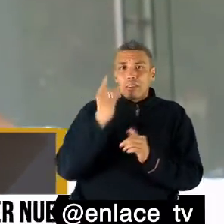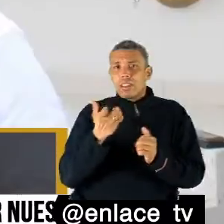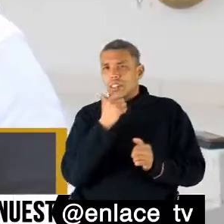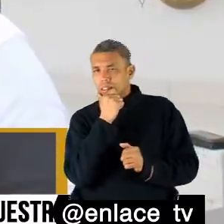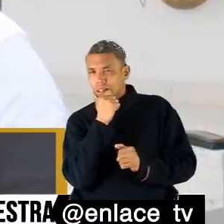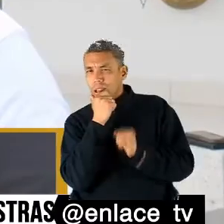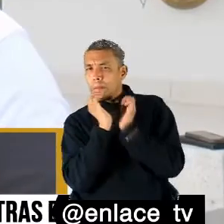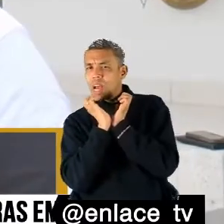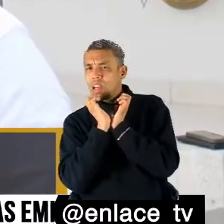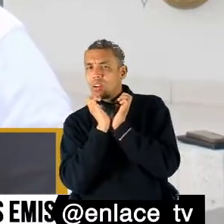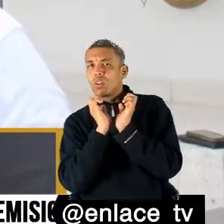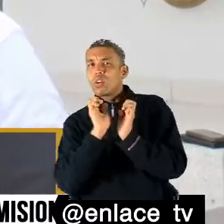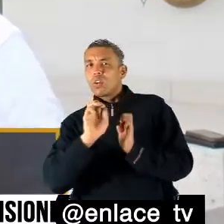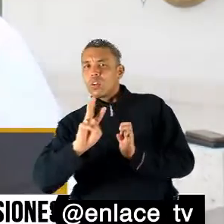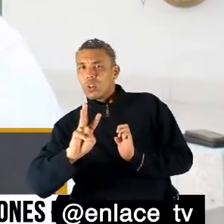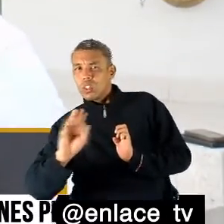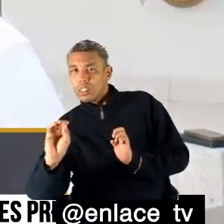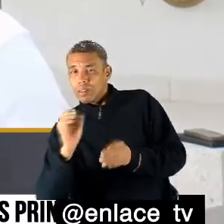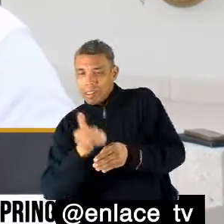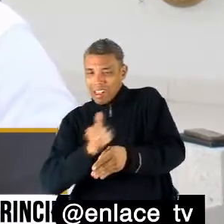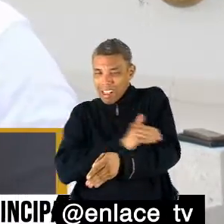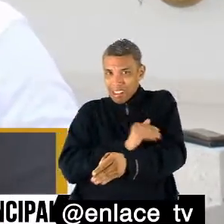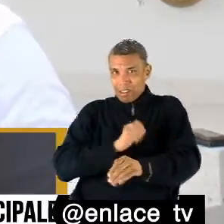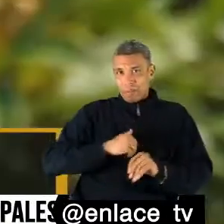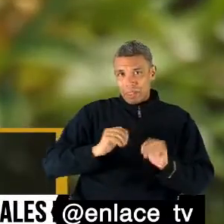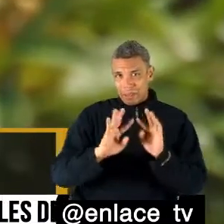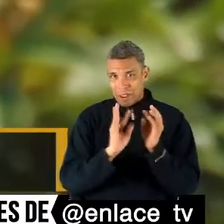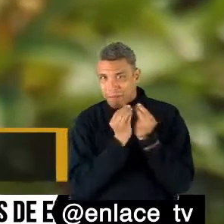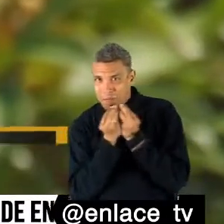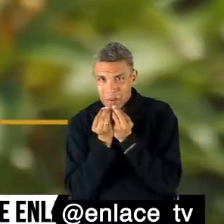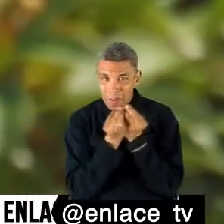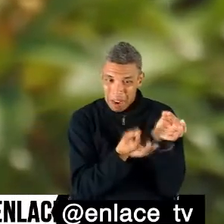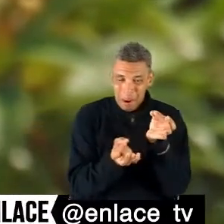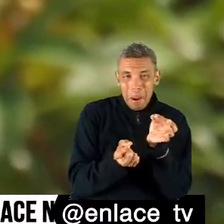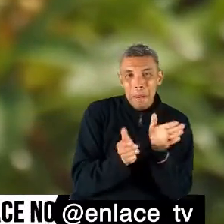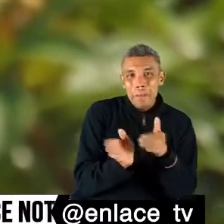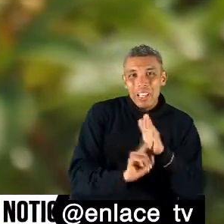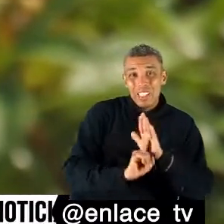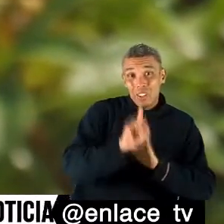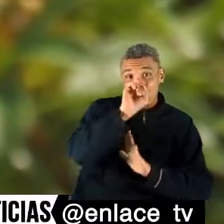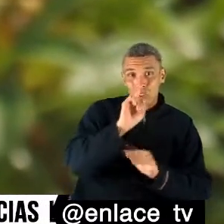mayo próximo se tenga aprobado por parte del Consejo el Plan de Desarrollo Municipal